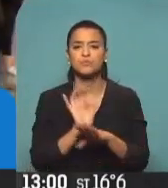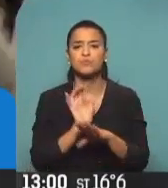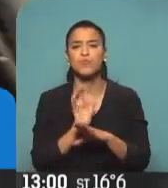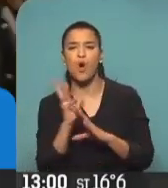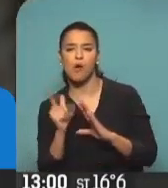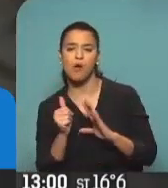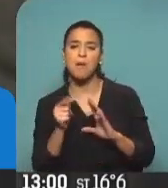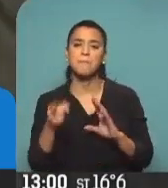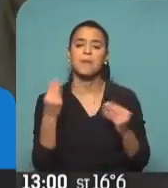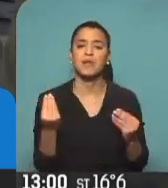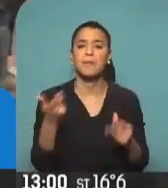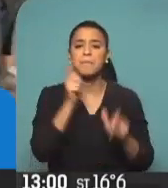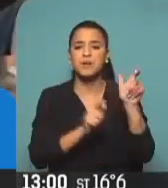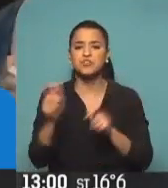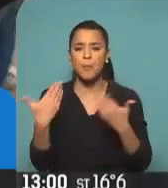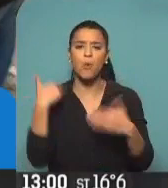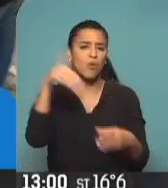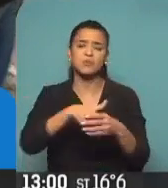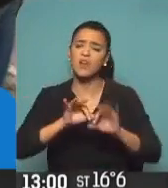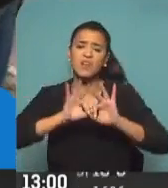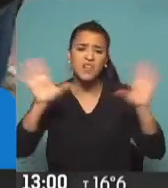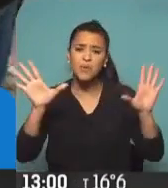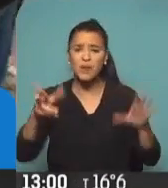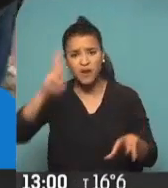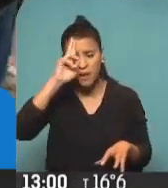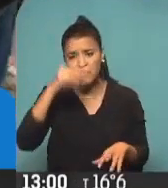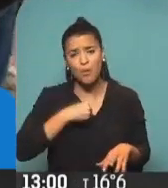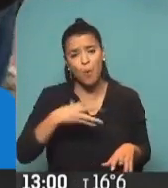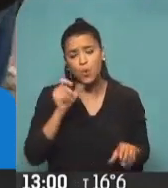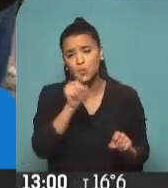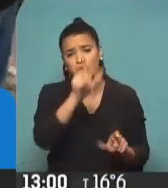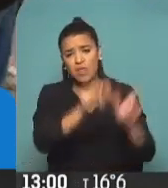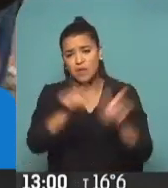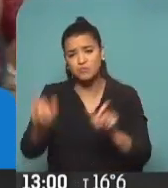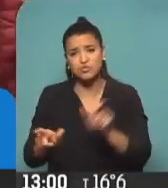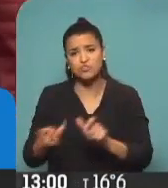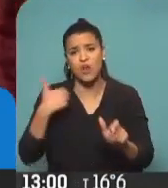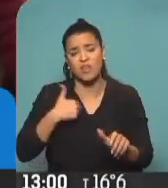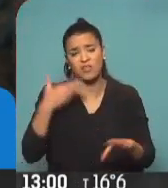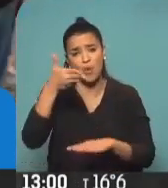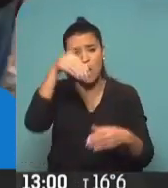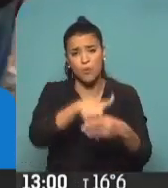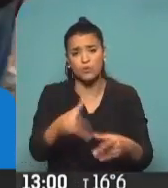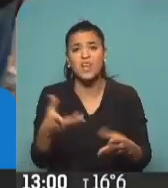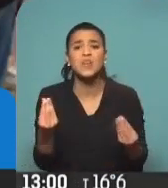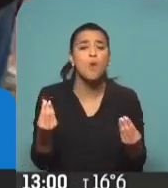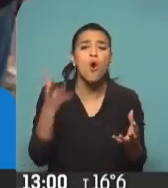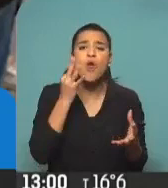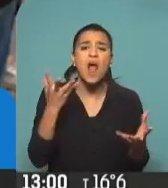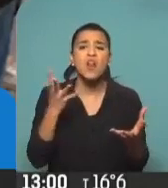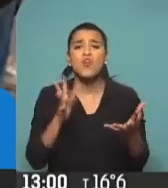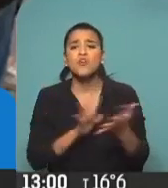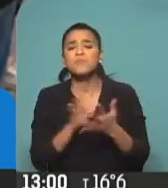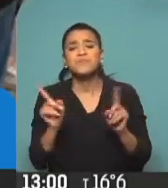ni de truco Ni temores, ¿no? para que la gente pueda votar libremente y se respete la voluntad de los argentinos que van a votar. ¿Hay algún temor de